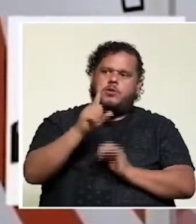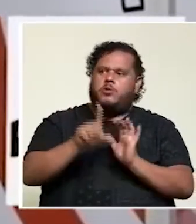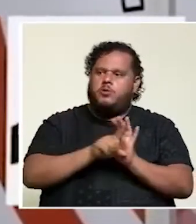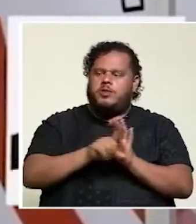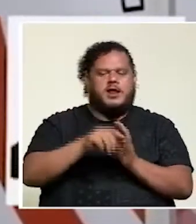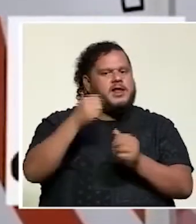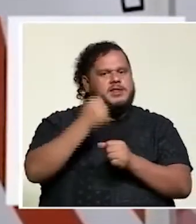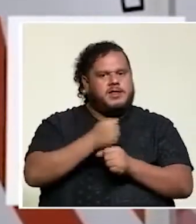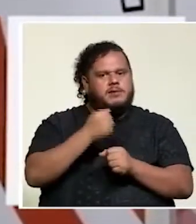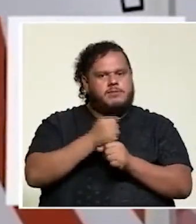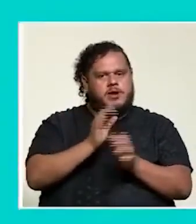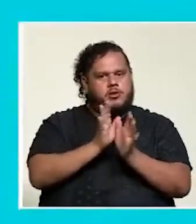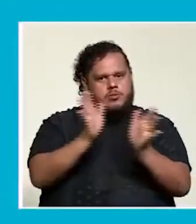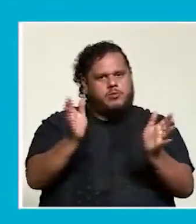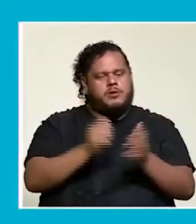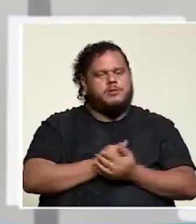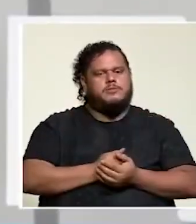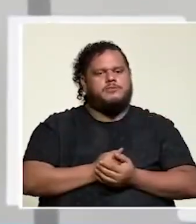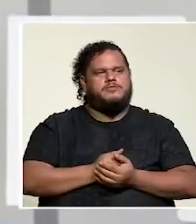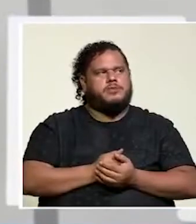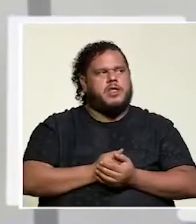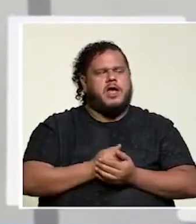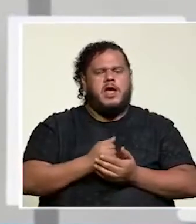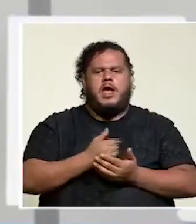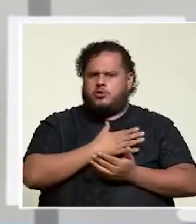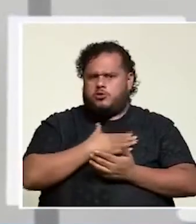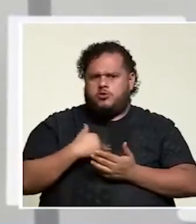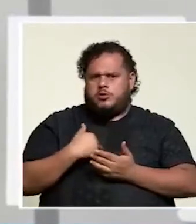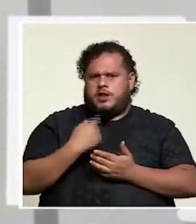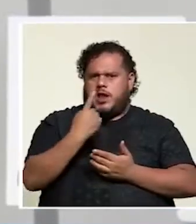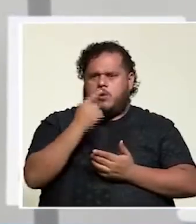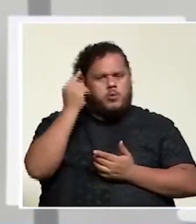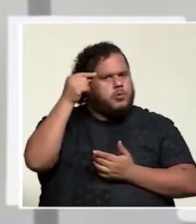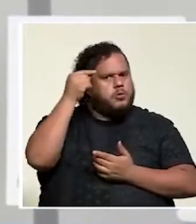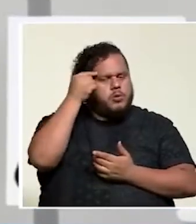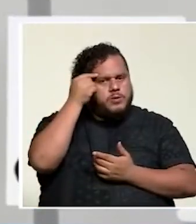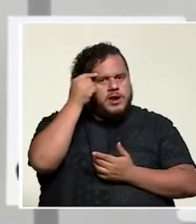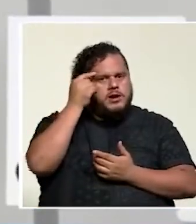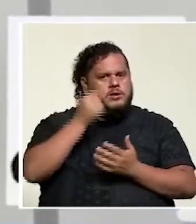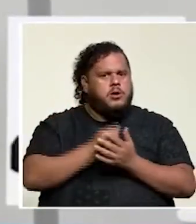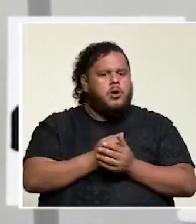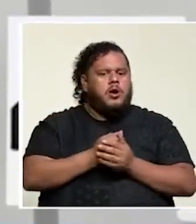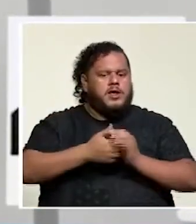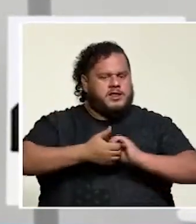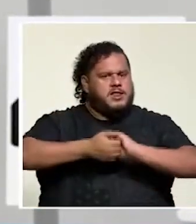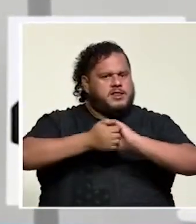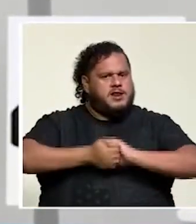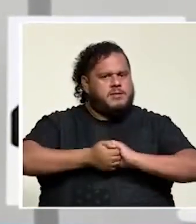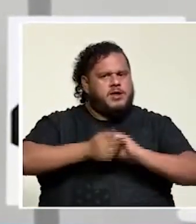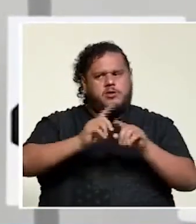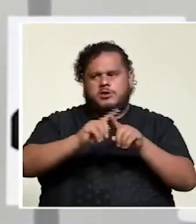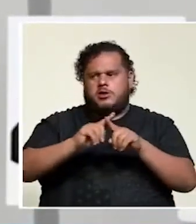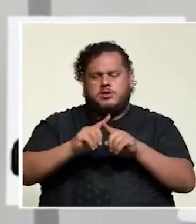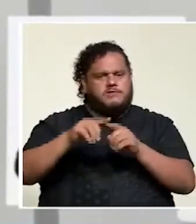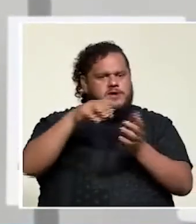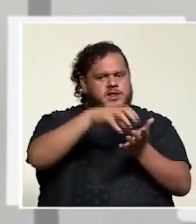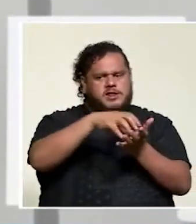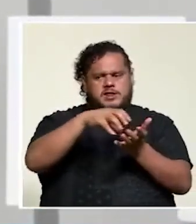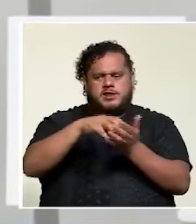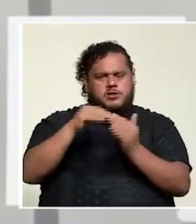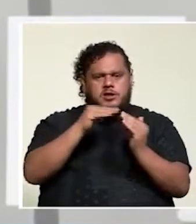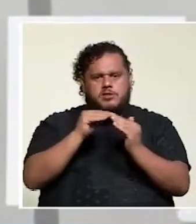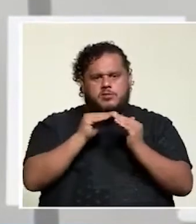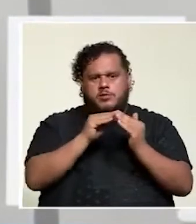de empleo público. Buscaría un gobierno que esté de la mano de los diferentes sectores